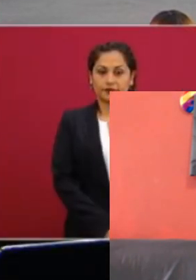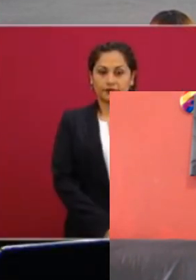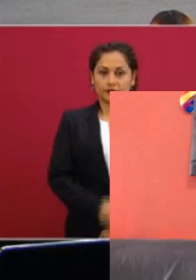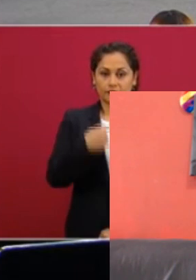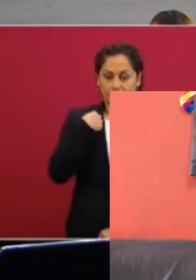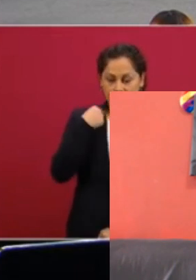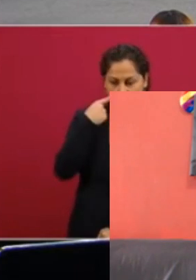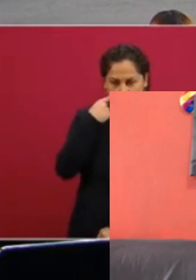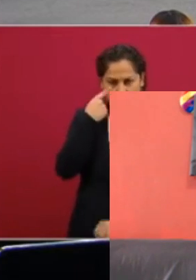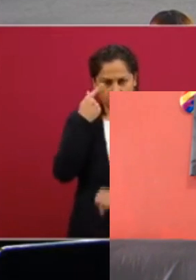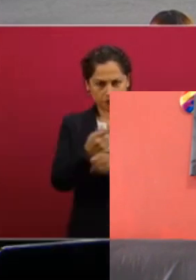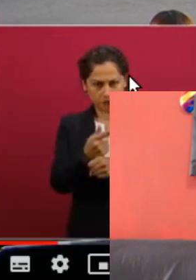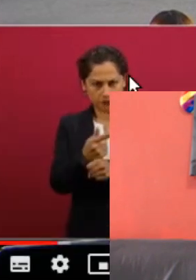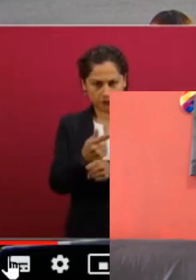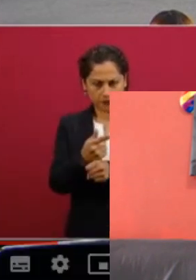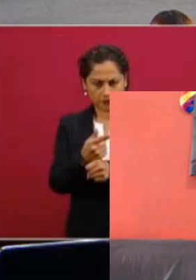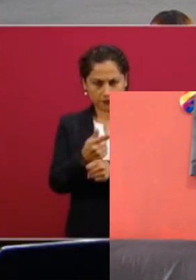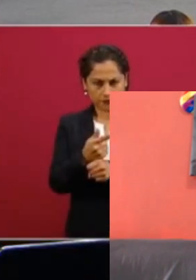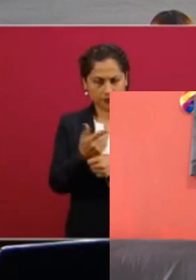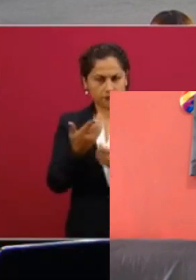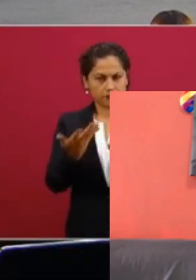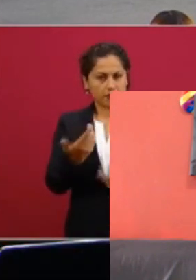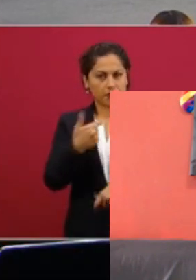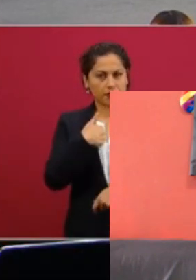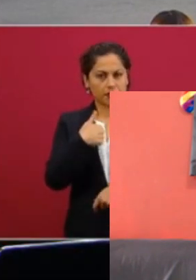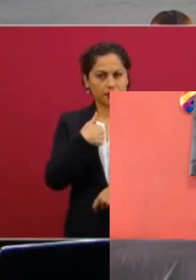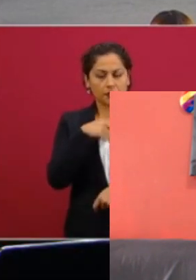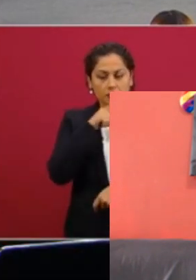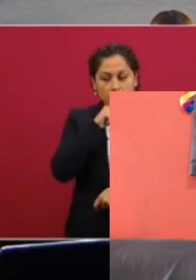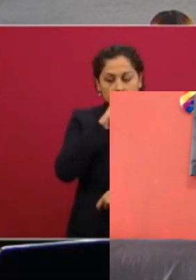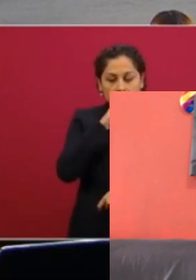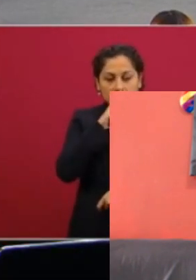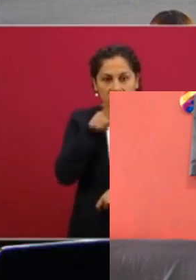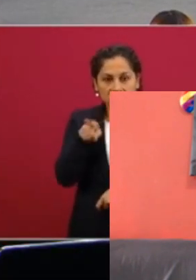y que diga este se ven hojas